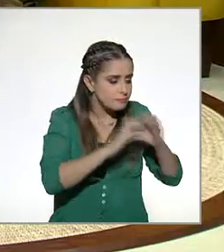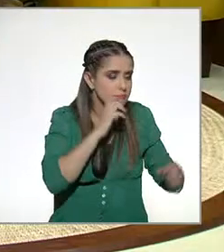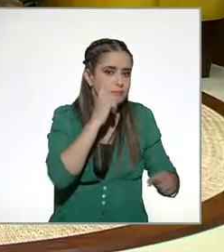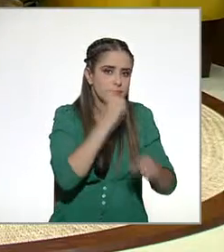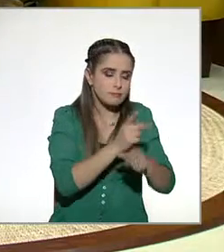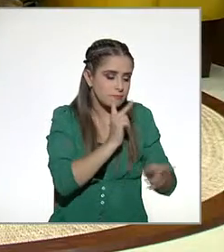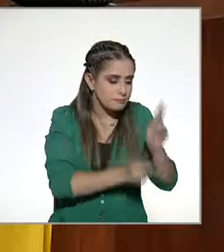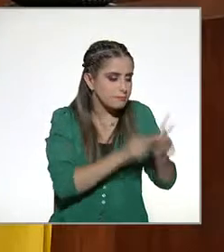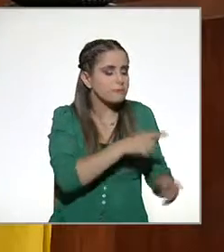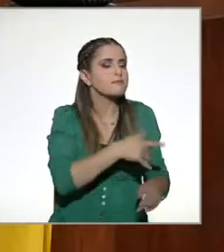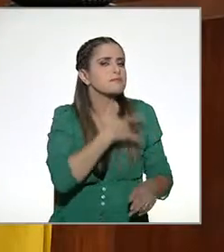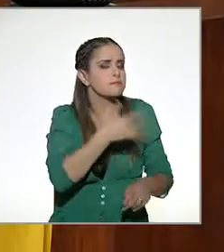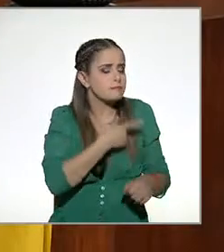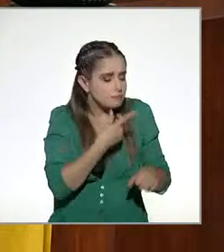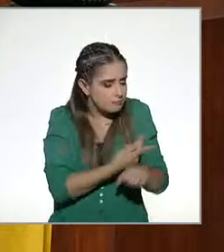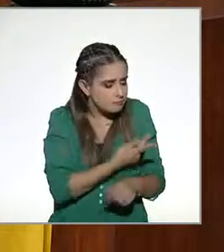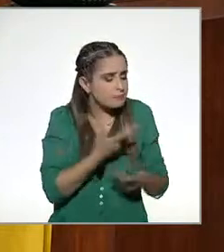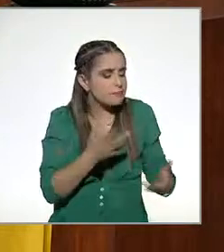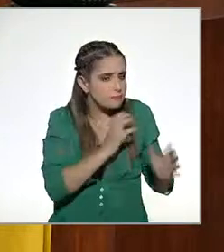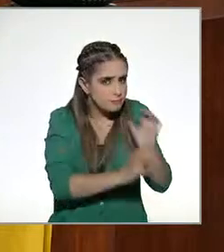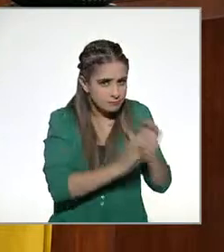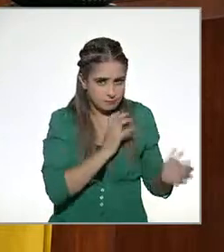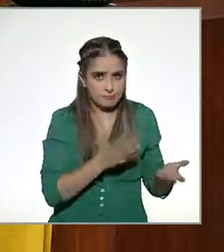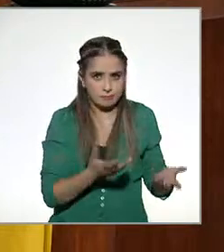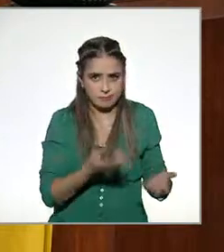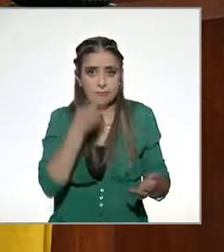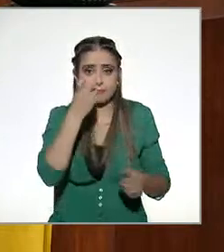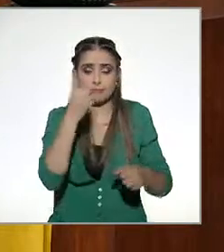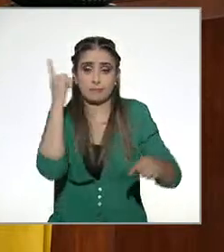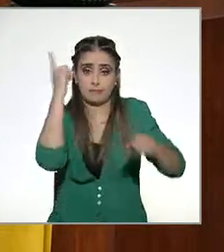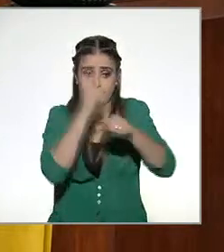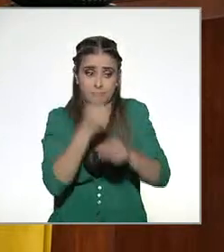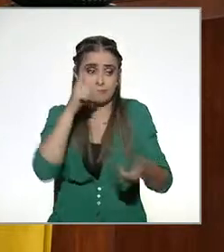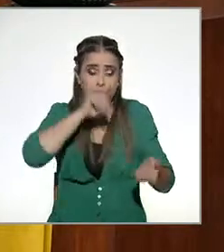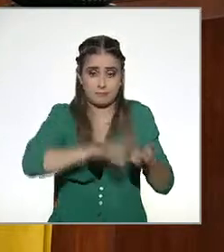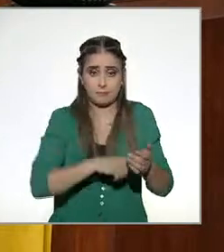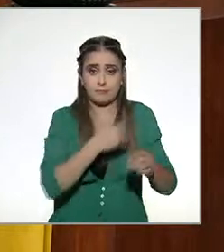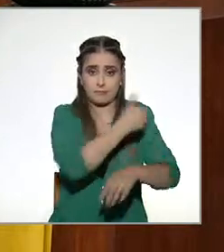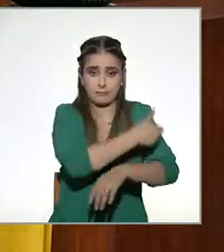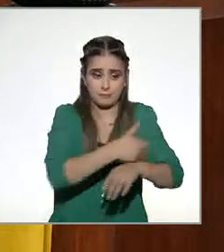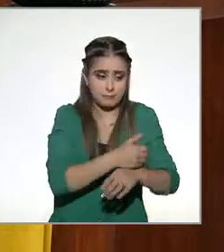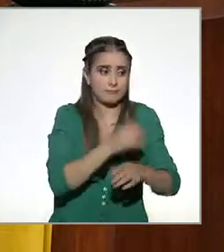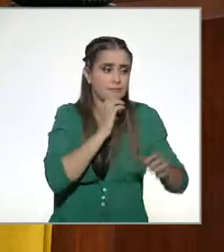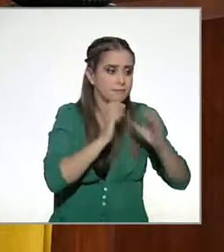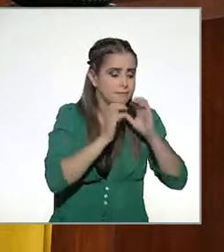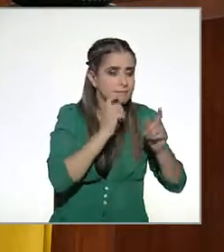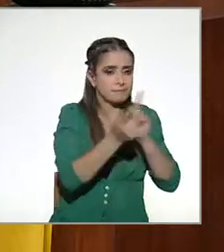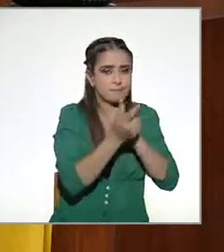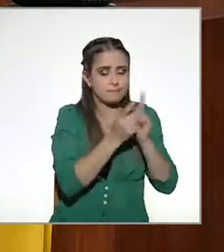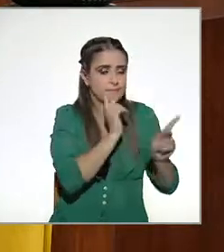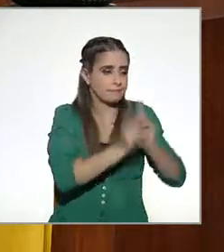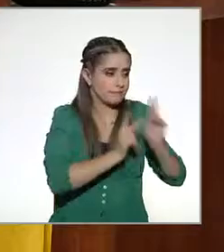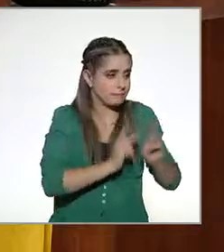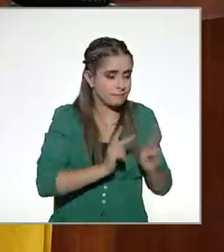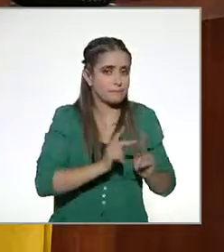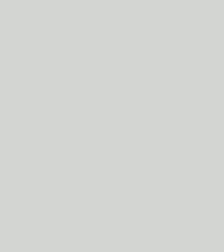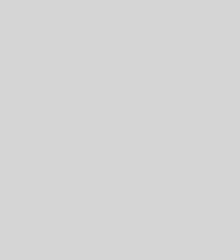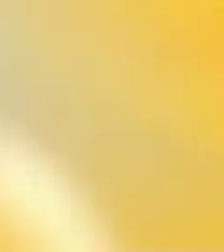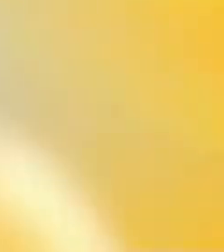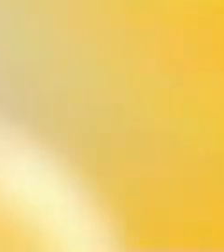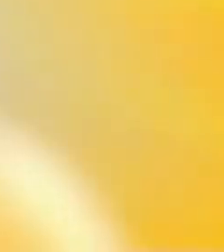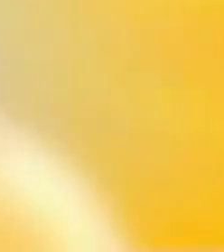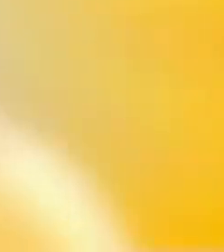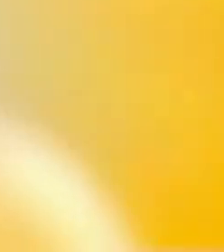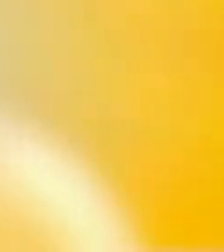un niño socializa es su familia no es fuera no es solamente con los amigos entonces que necesita que los papás jueguen con su hijo